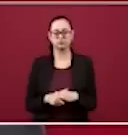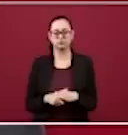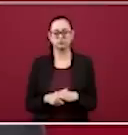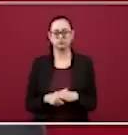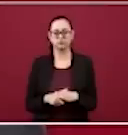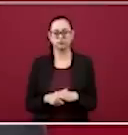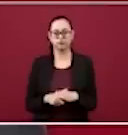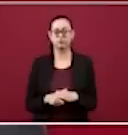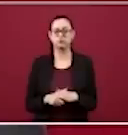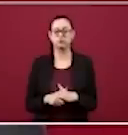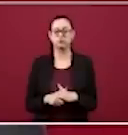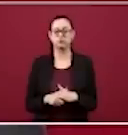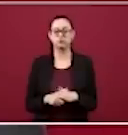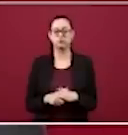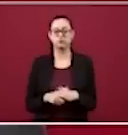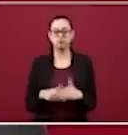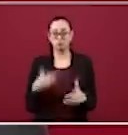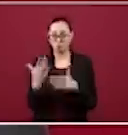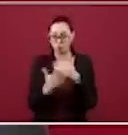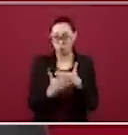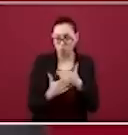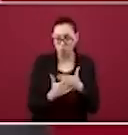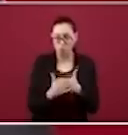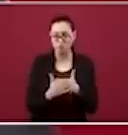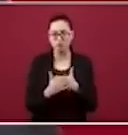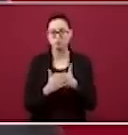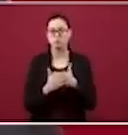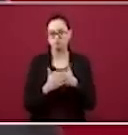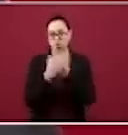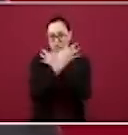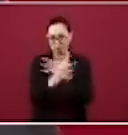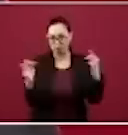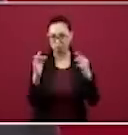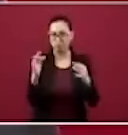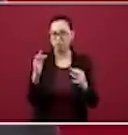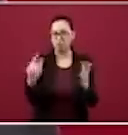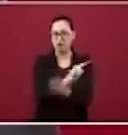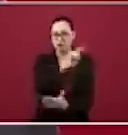conocer el decreto para abrir los expedientes